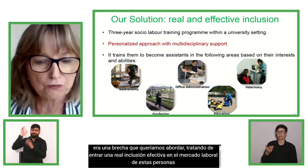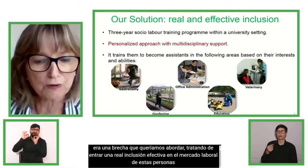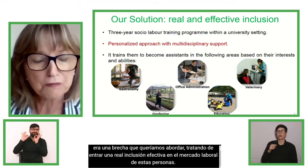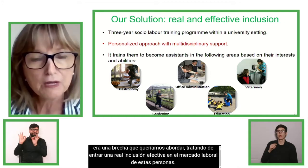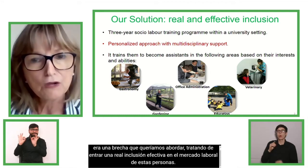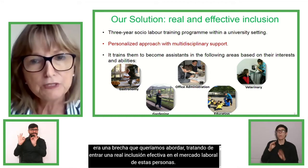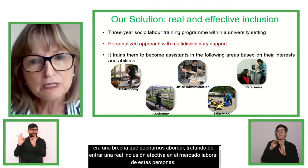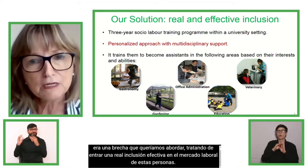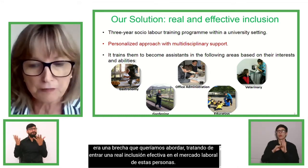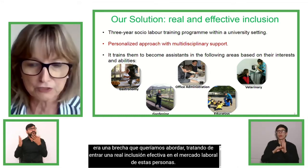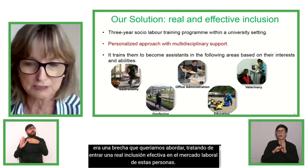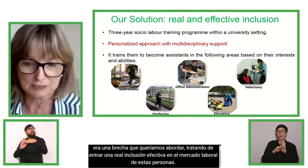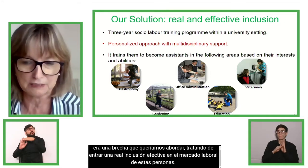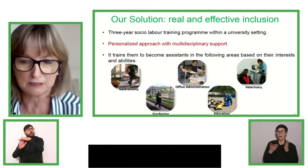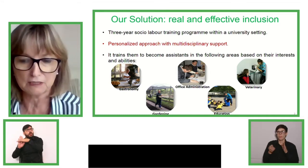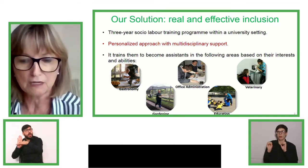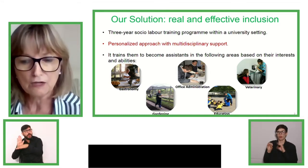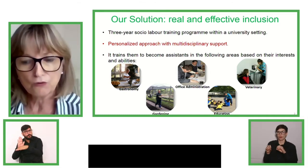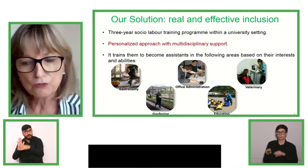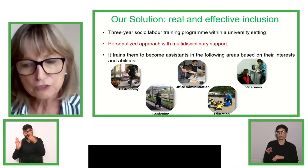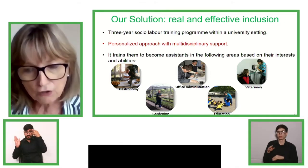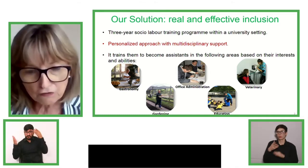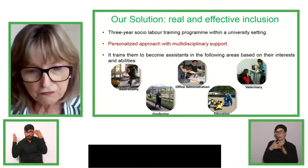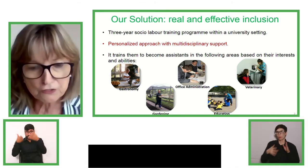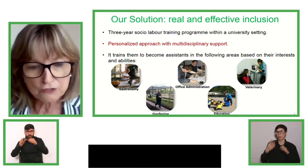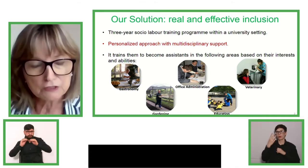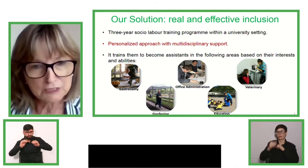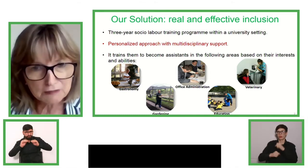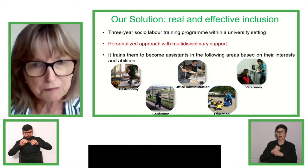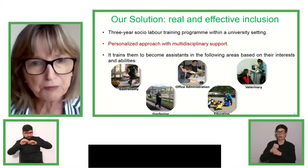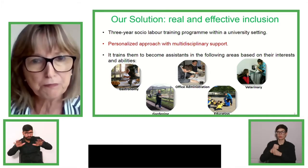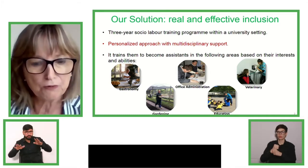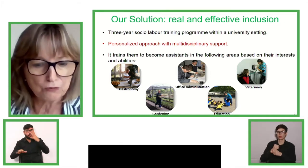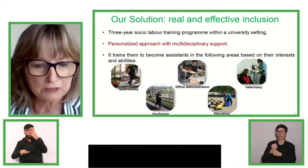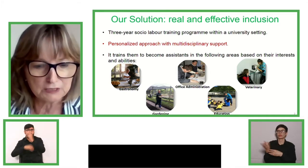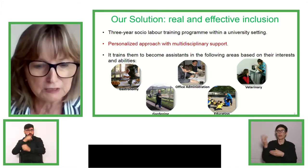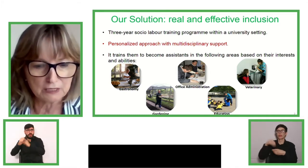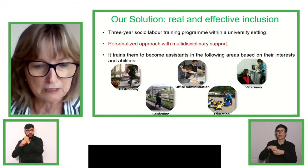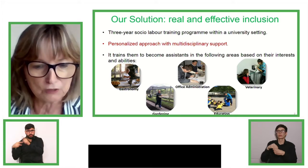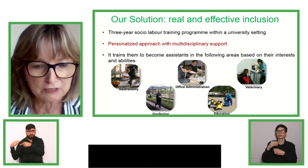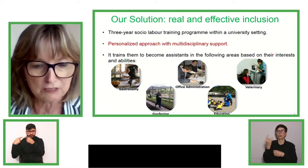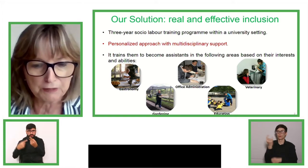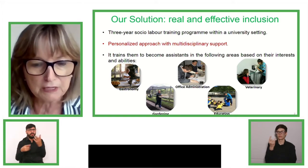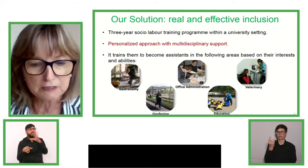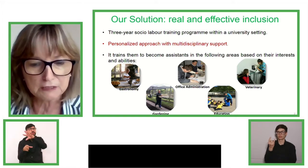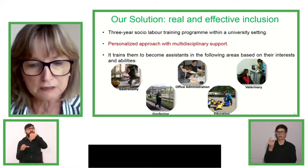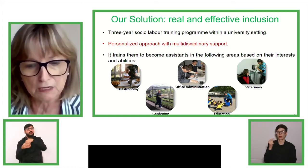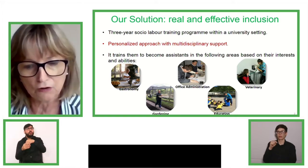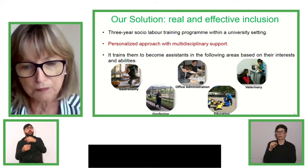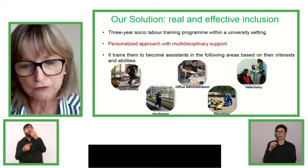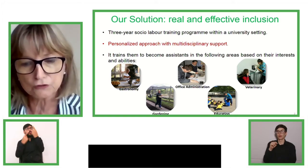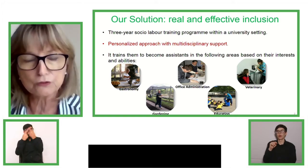un programa de capacitación de 3 años sociolaboral dentro de una universidad. Primero,